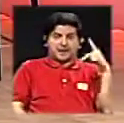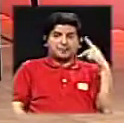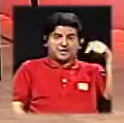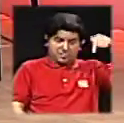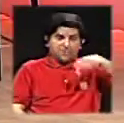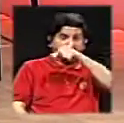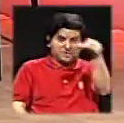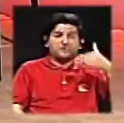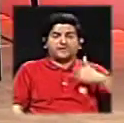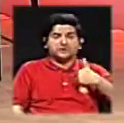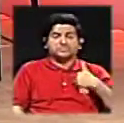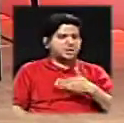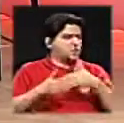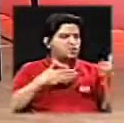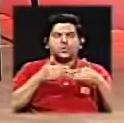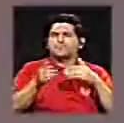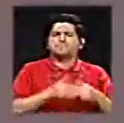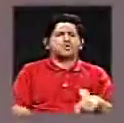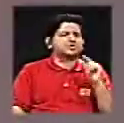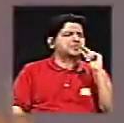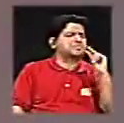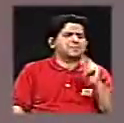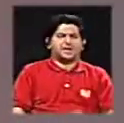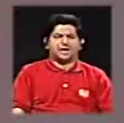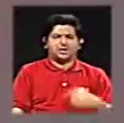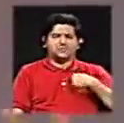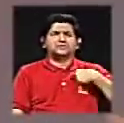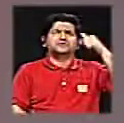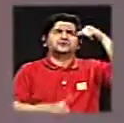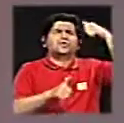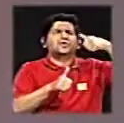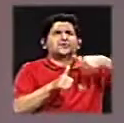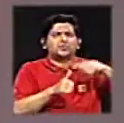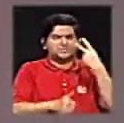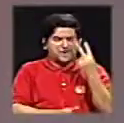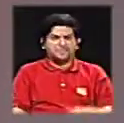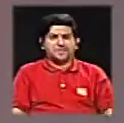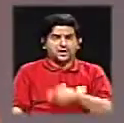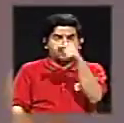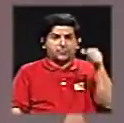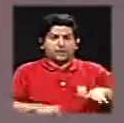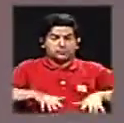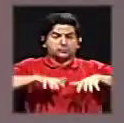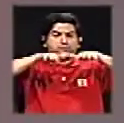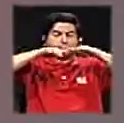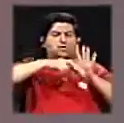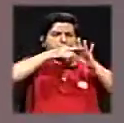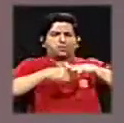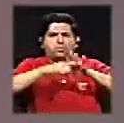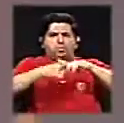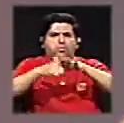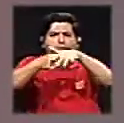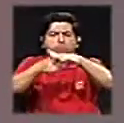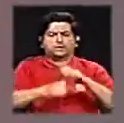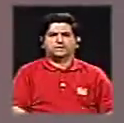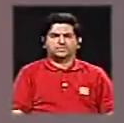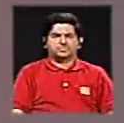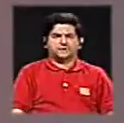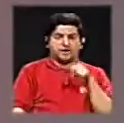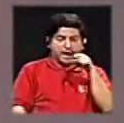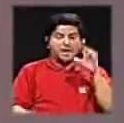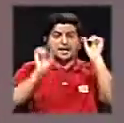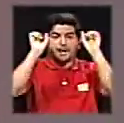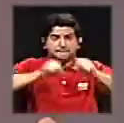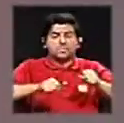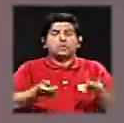peligrosos, ¿verdad? Desde cualquier riachuelo, desde que yo tengo memoria, recuerdo haber visto ríos crecidos y cabezas de agua. Entonces, una cabeza de agua